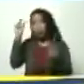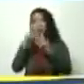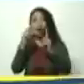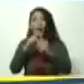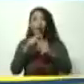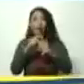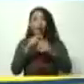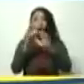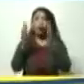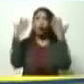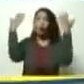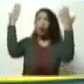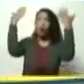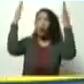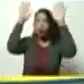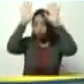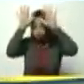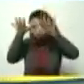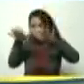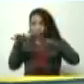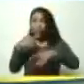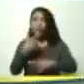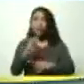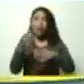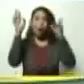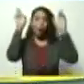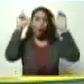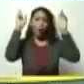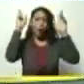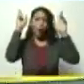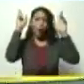Inchala ojalá ojalá